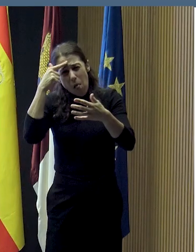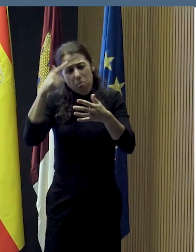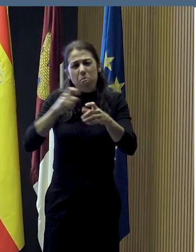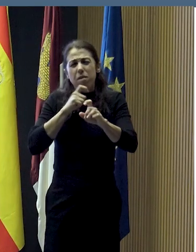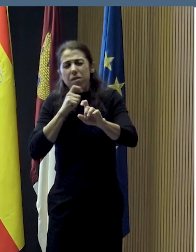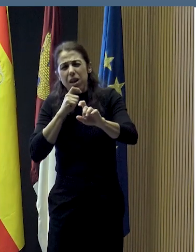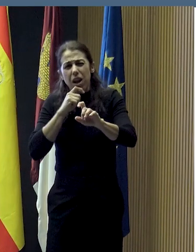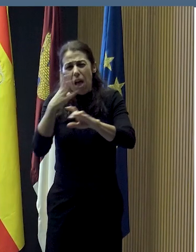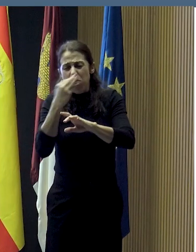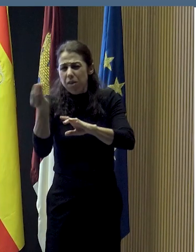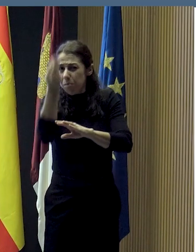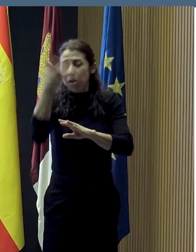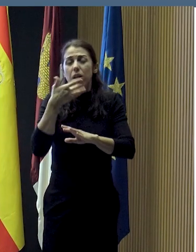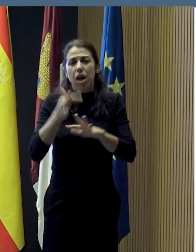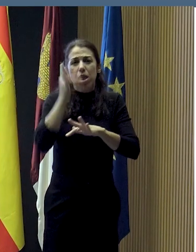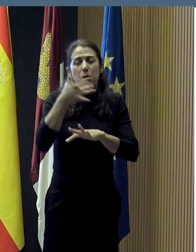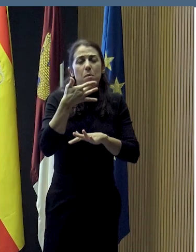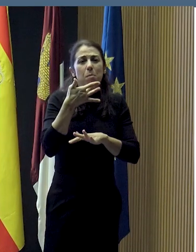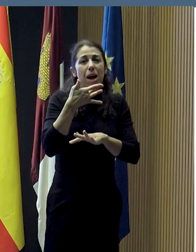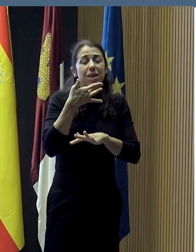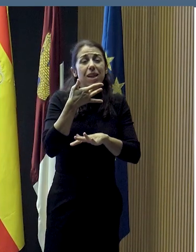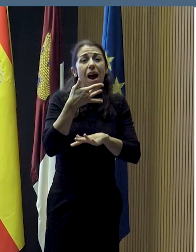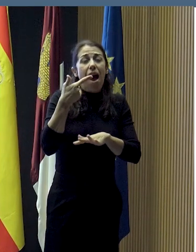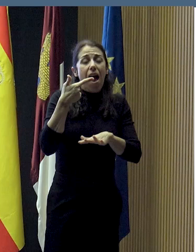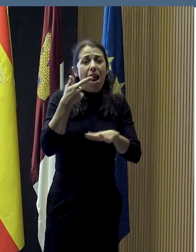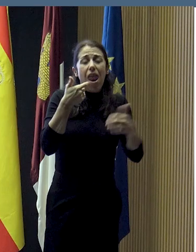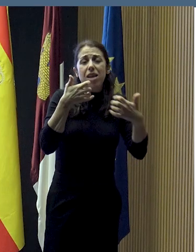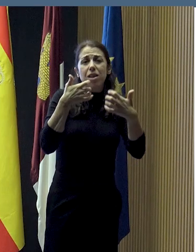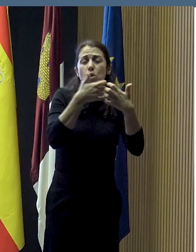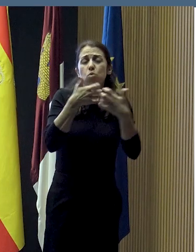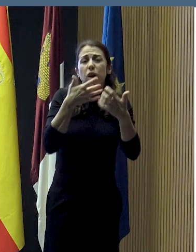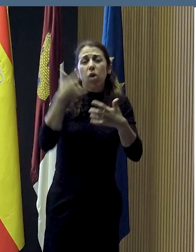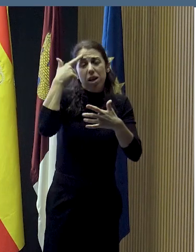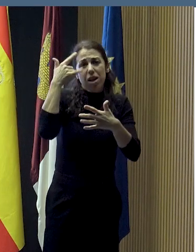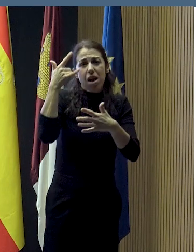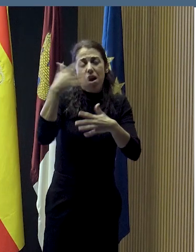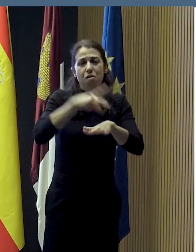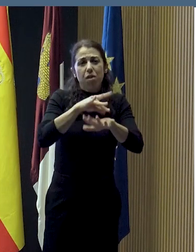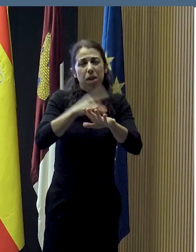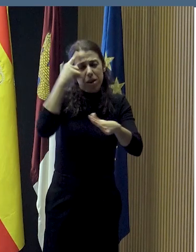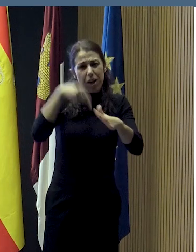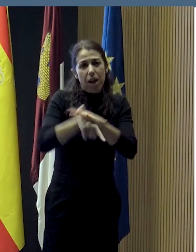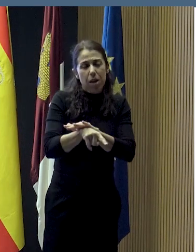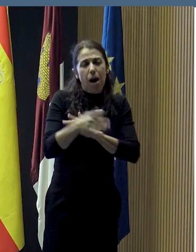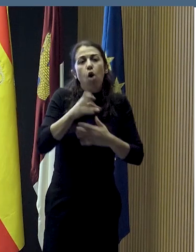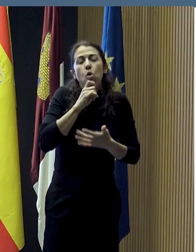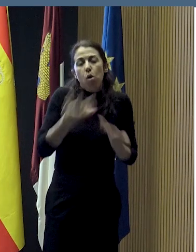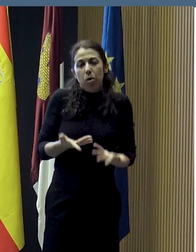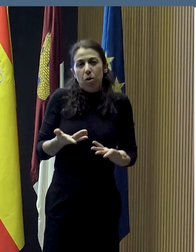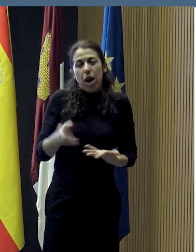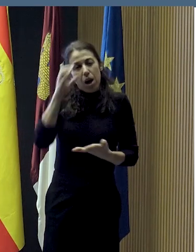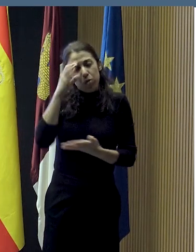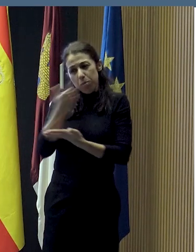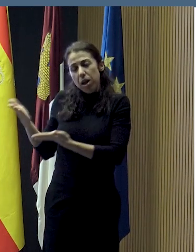la ciencia en la lucha contra las enfermedades neurodegenerativas. Escuchemos a doña María del Mar Arroyo Jiménez